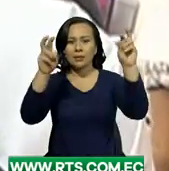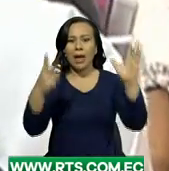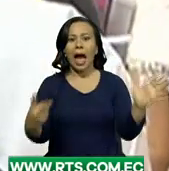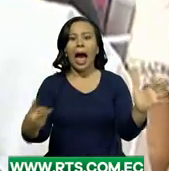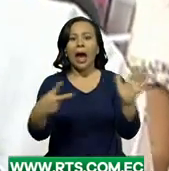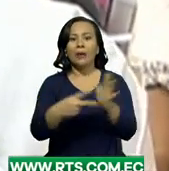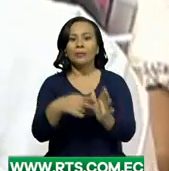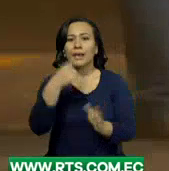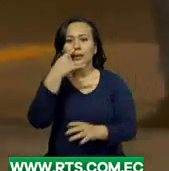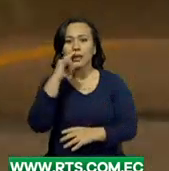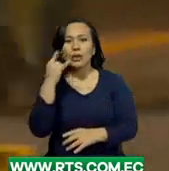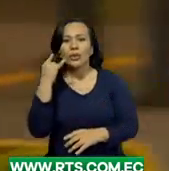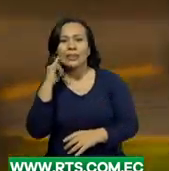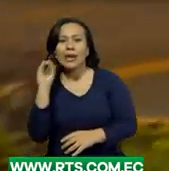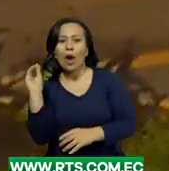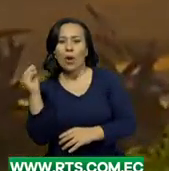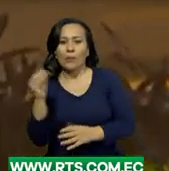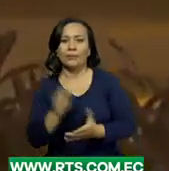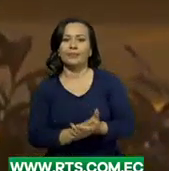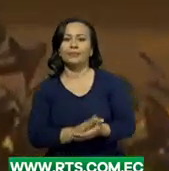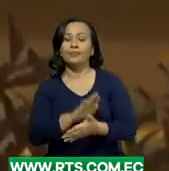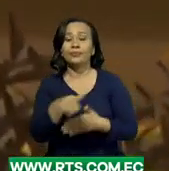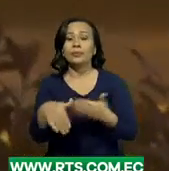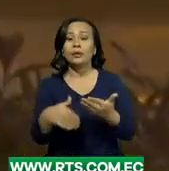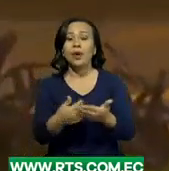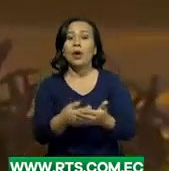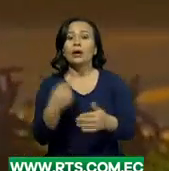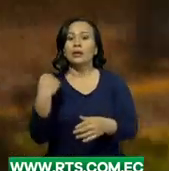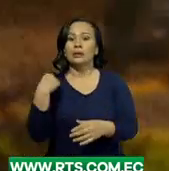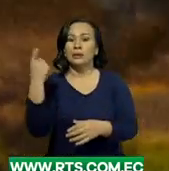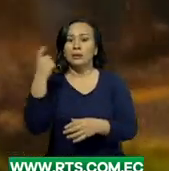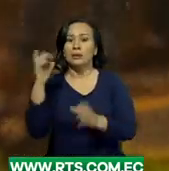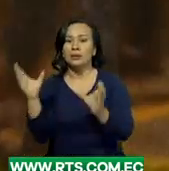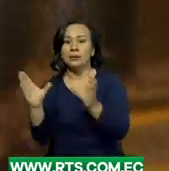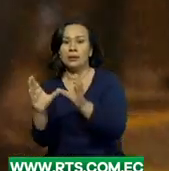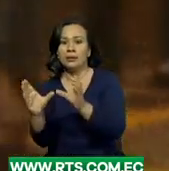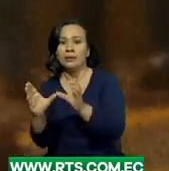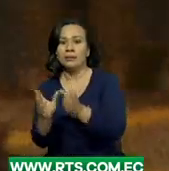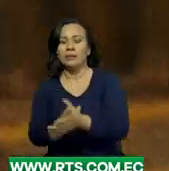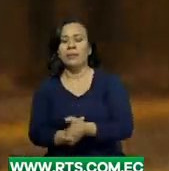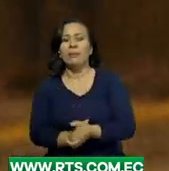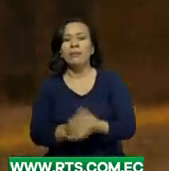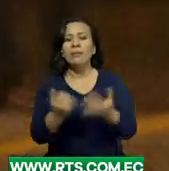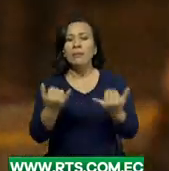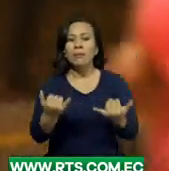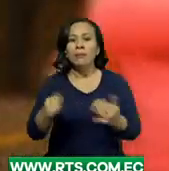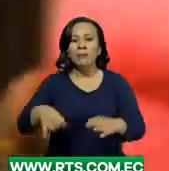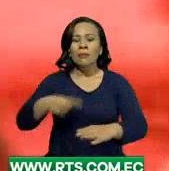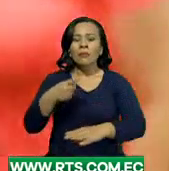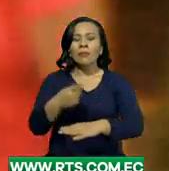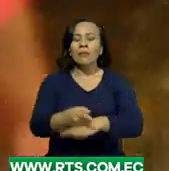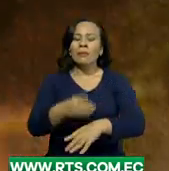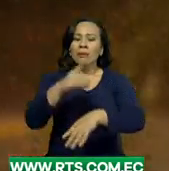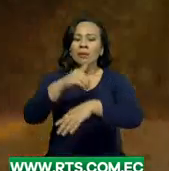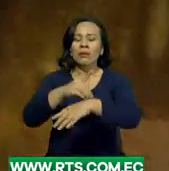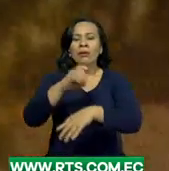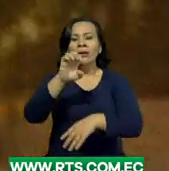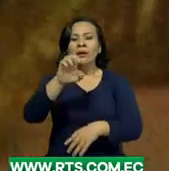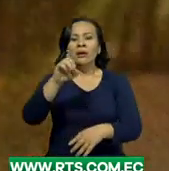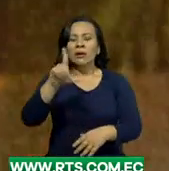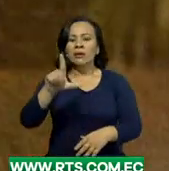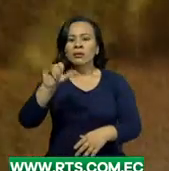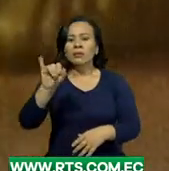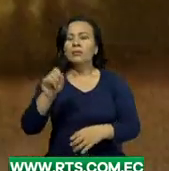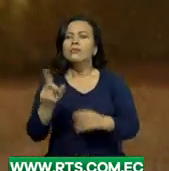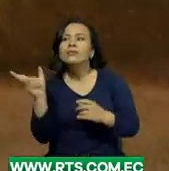niños y adolescentes. Pero luego de la audiencia de formulación de cargos, el juez de delitos flagrantes, doctor Hermes Jiménez,